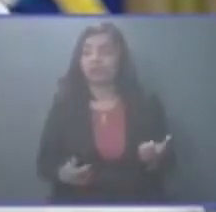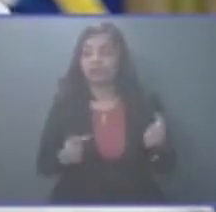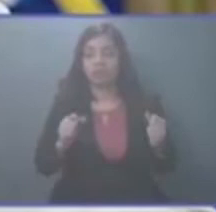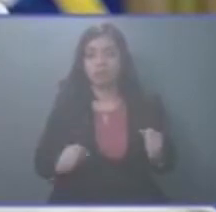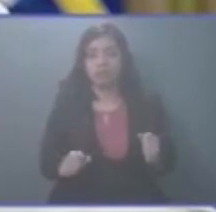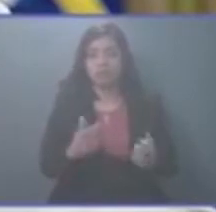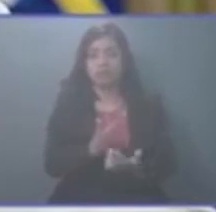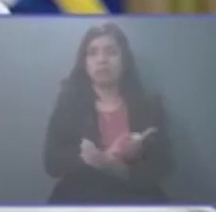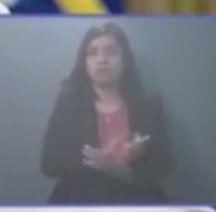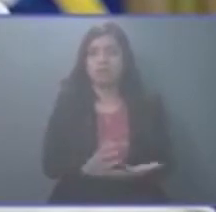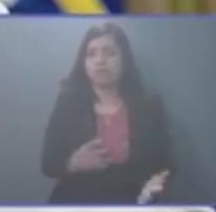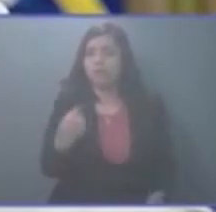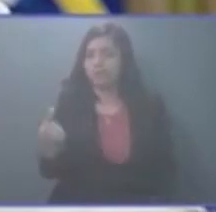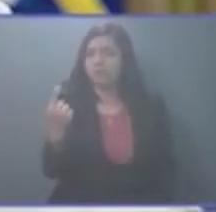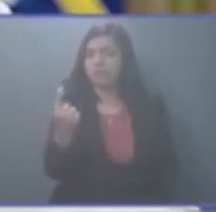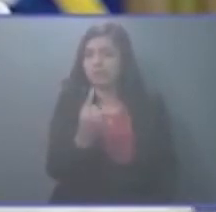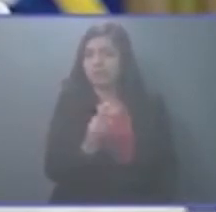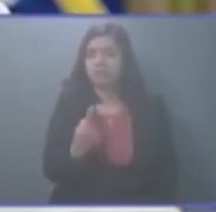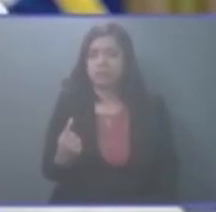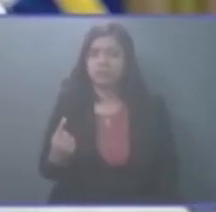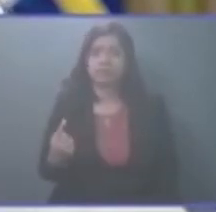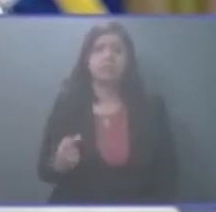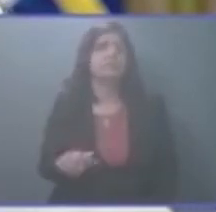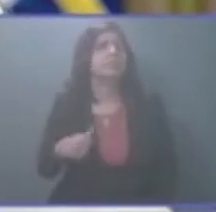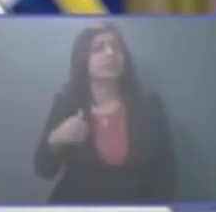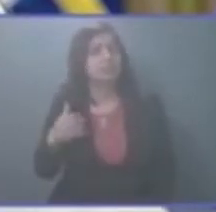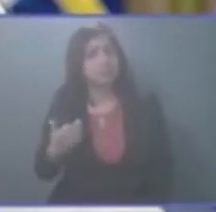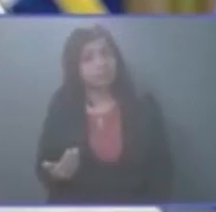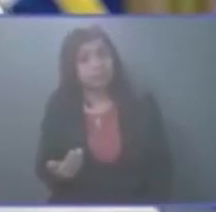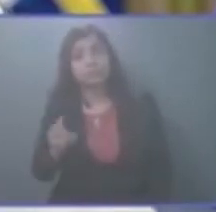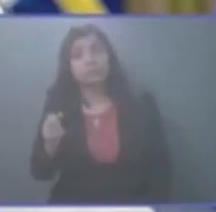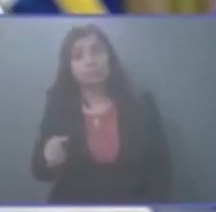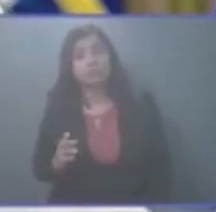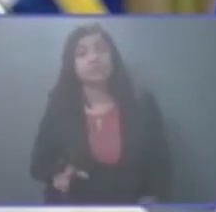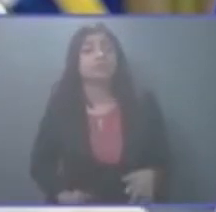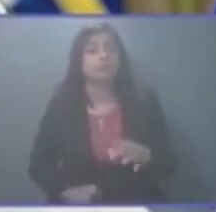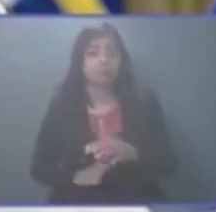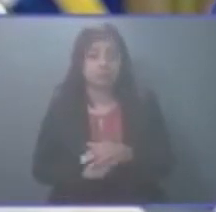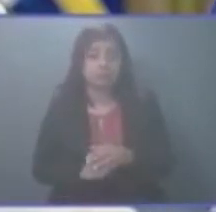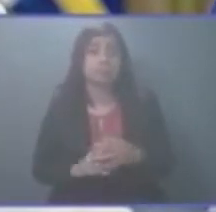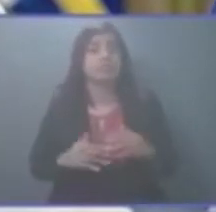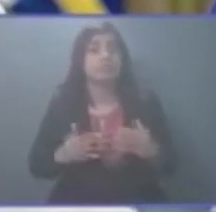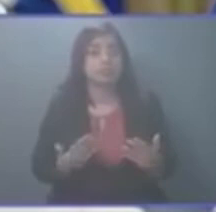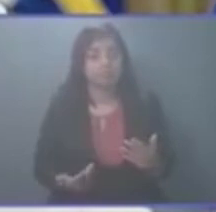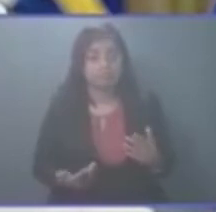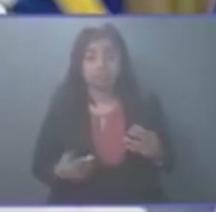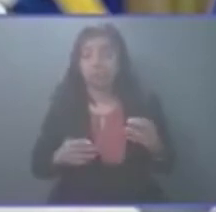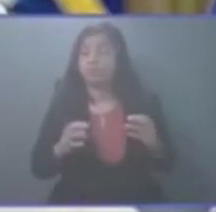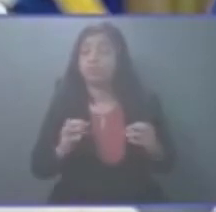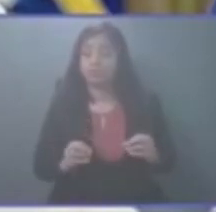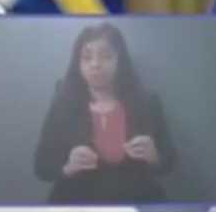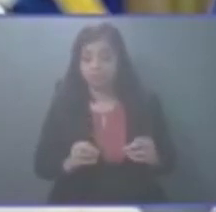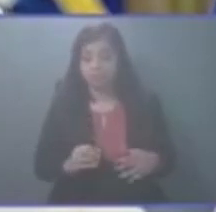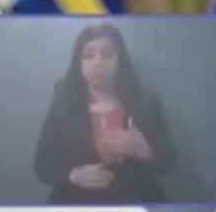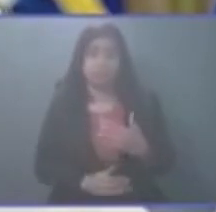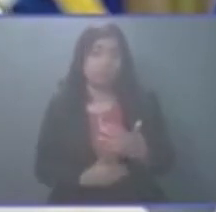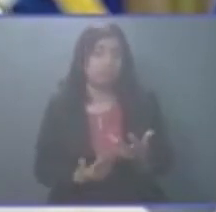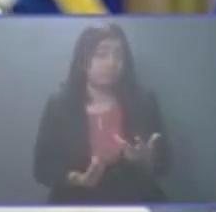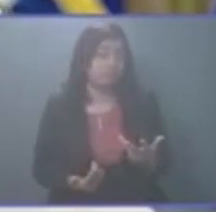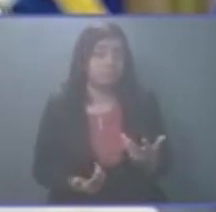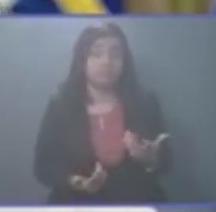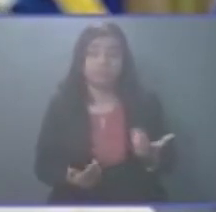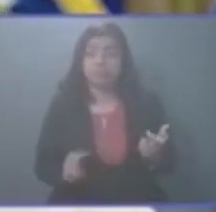cualquier persona que les esté obstaculizando o que les haga un interferencia